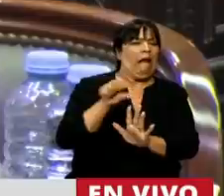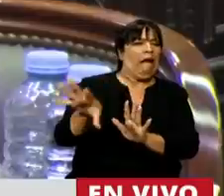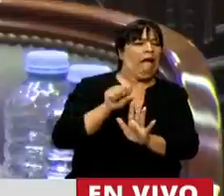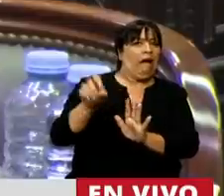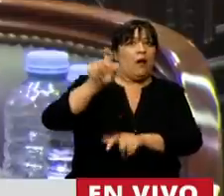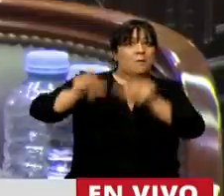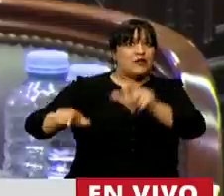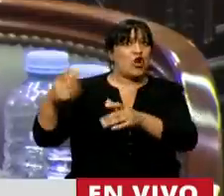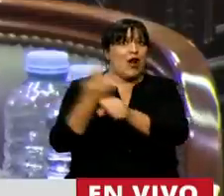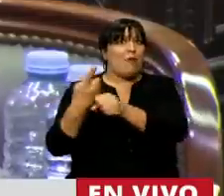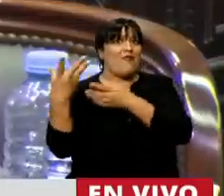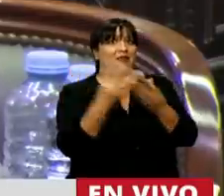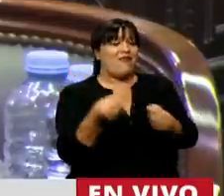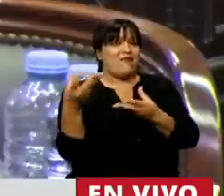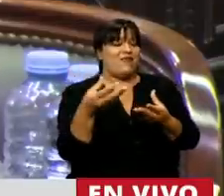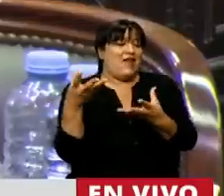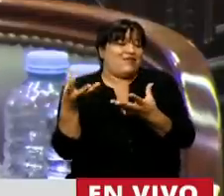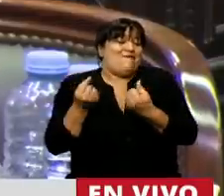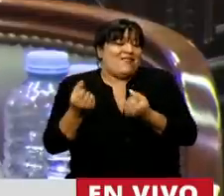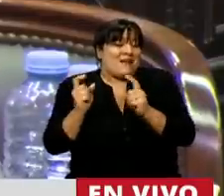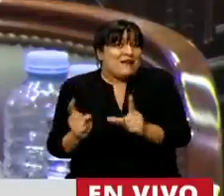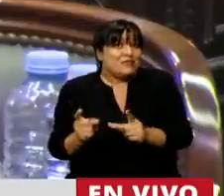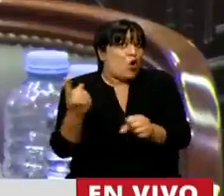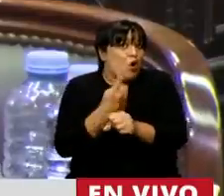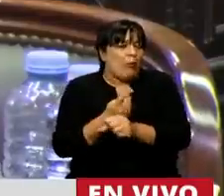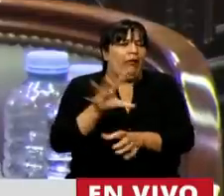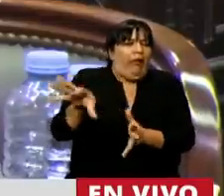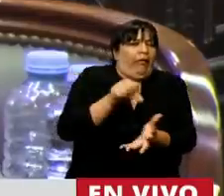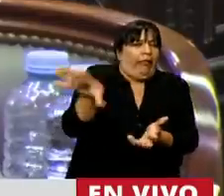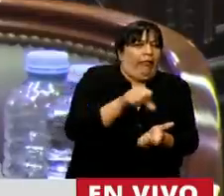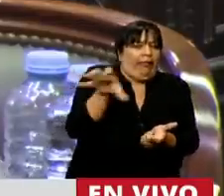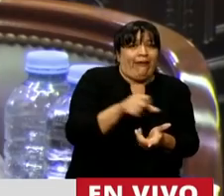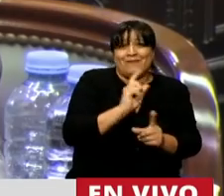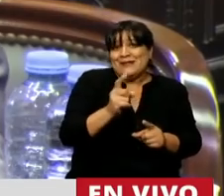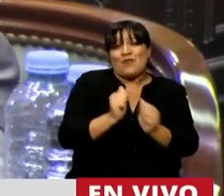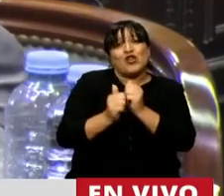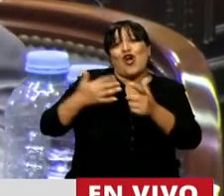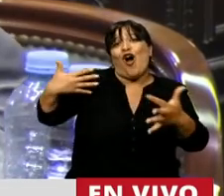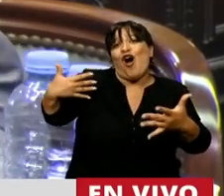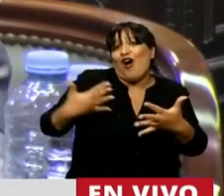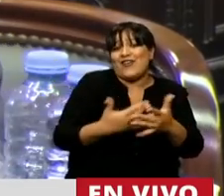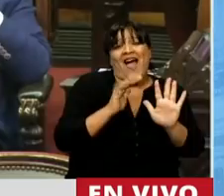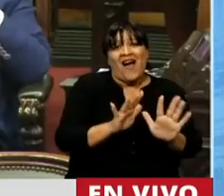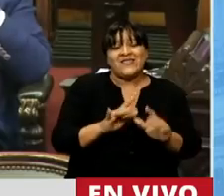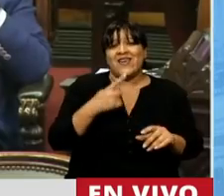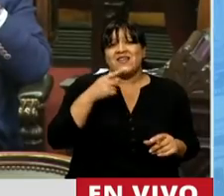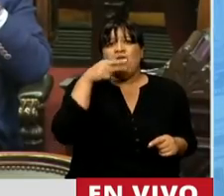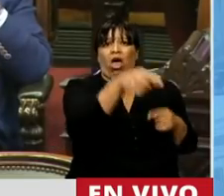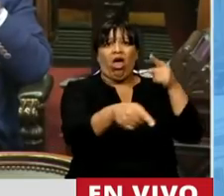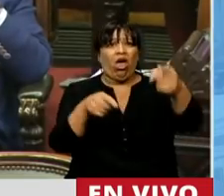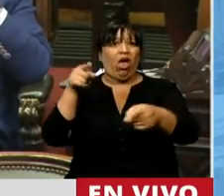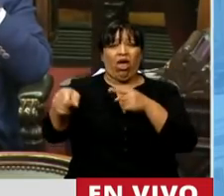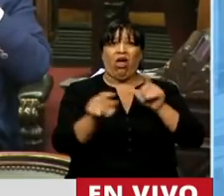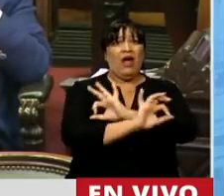bolso a los que no se pueden defender. Claro, como las imputaciones que tenemos en la historia nos permiten señalarlo con el dedo y nadie permite y